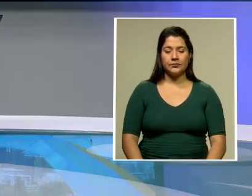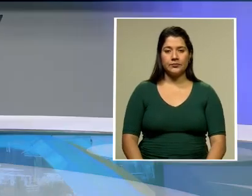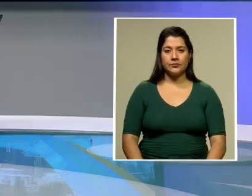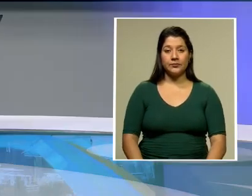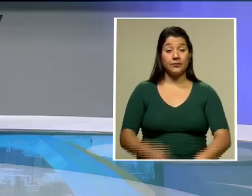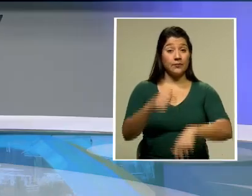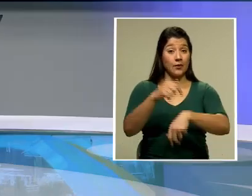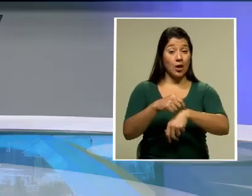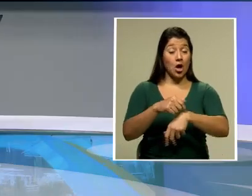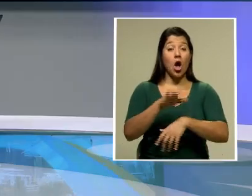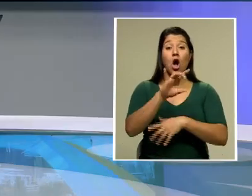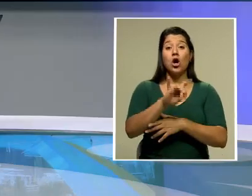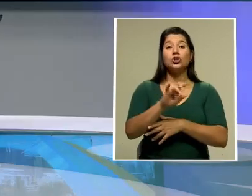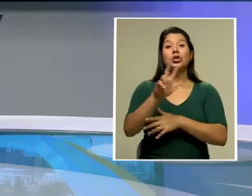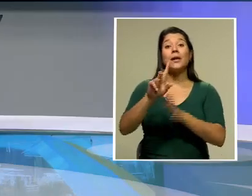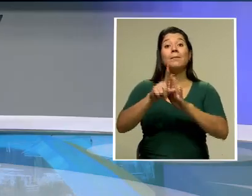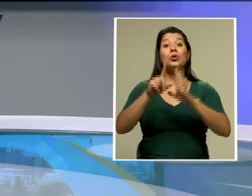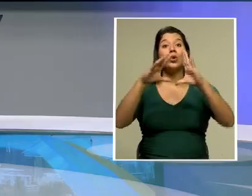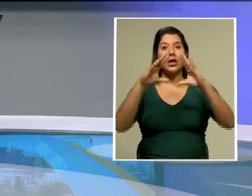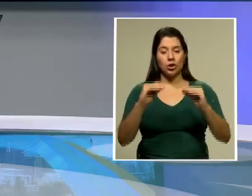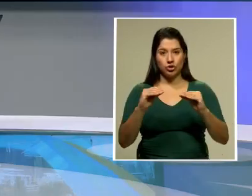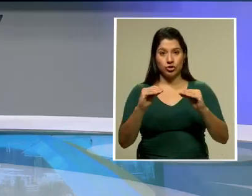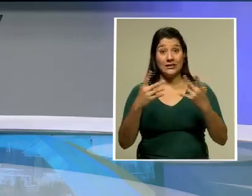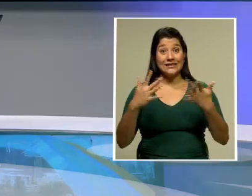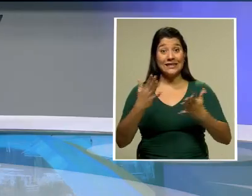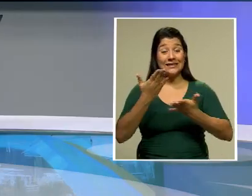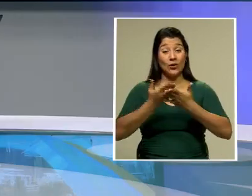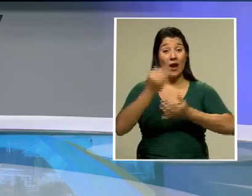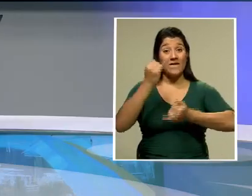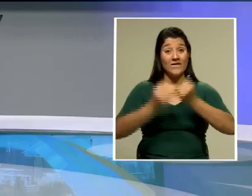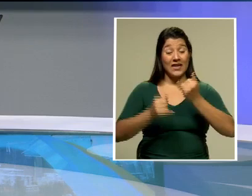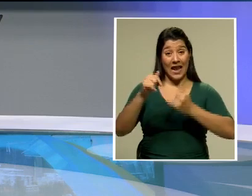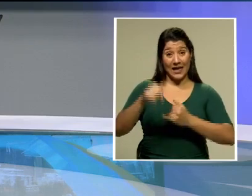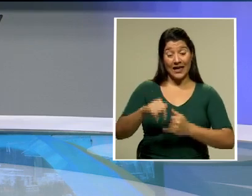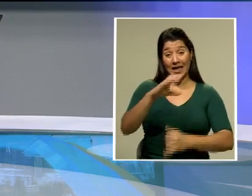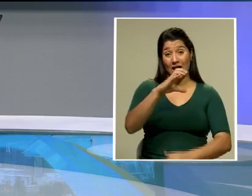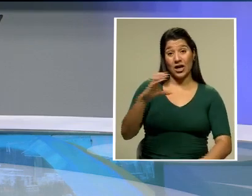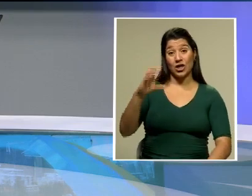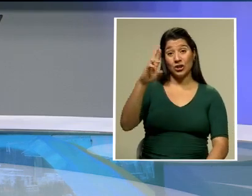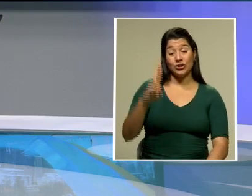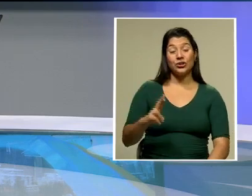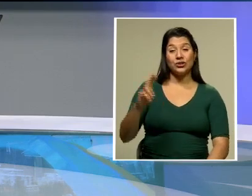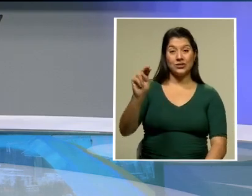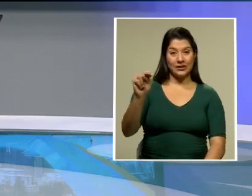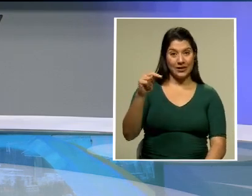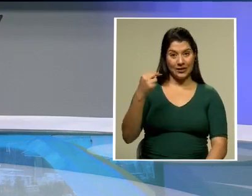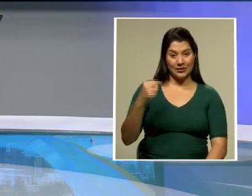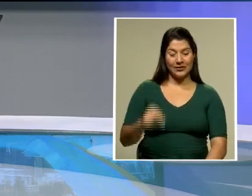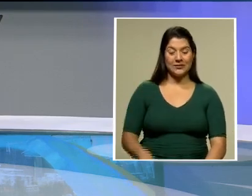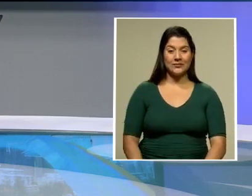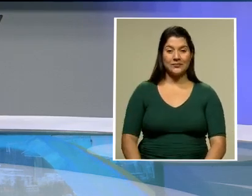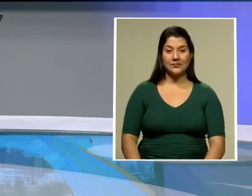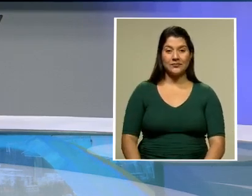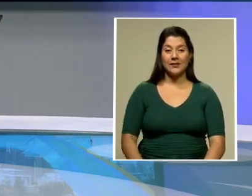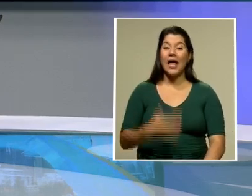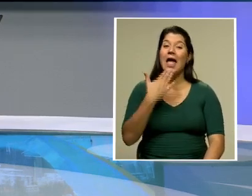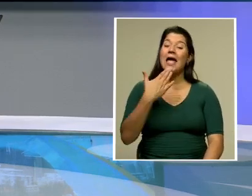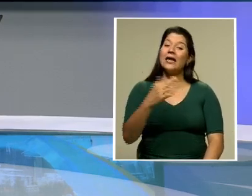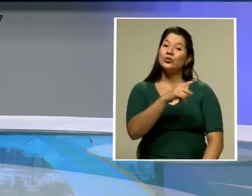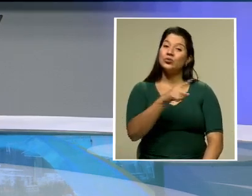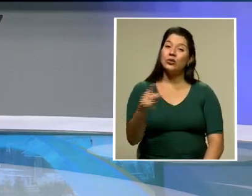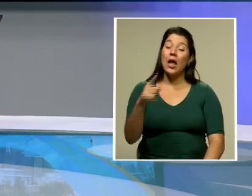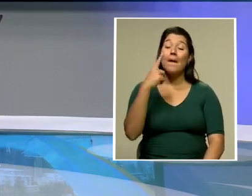A las 8 de la noche con 3 minutos llegamos al final de esta edición estelar de Costa Rica Noticias.